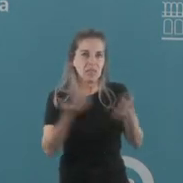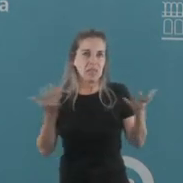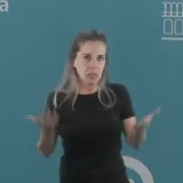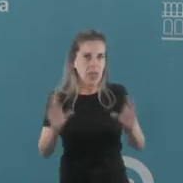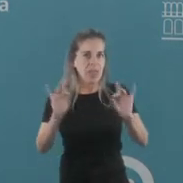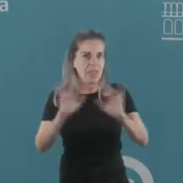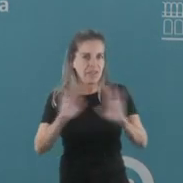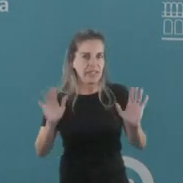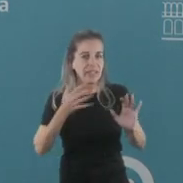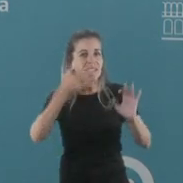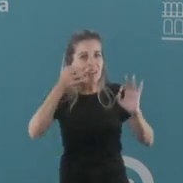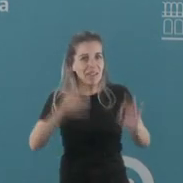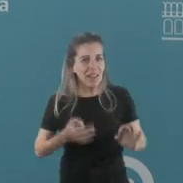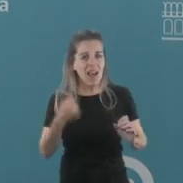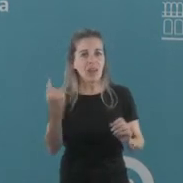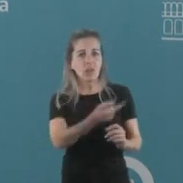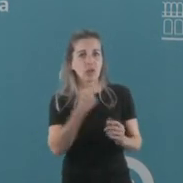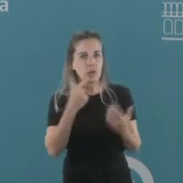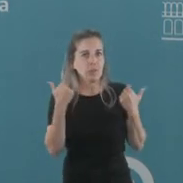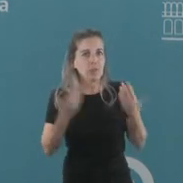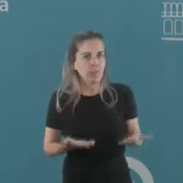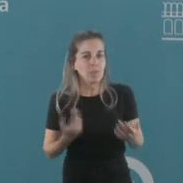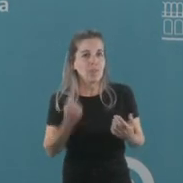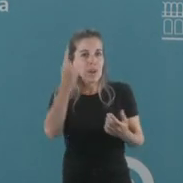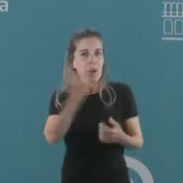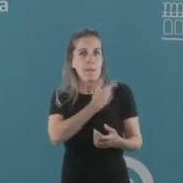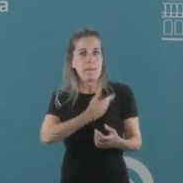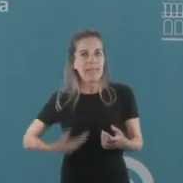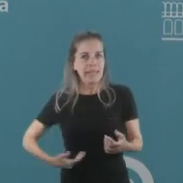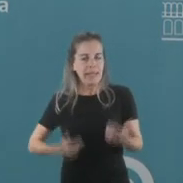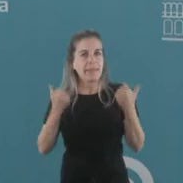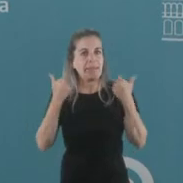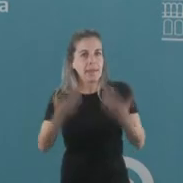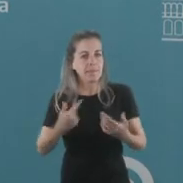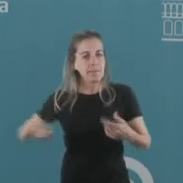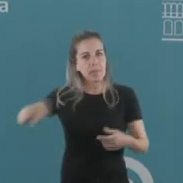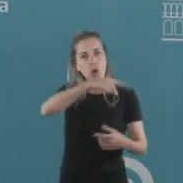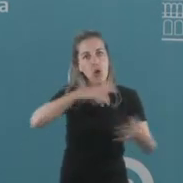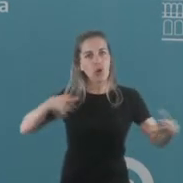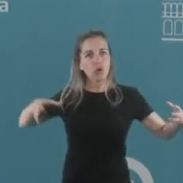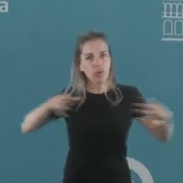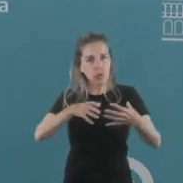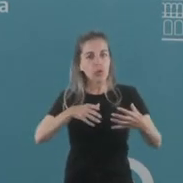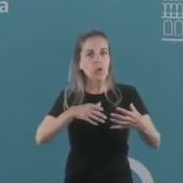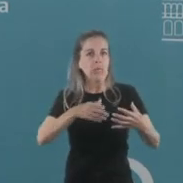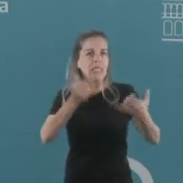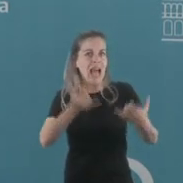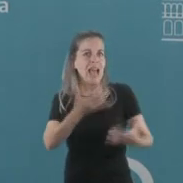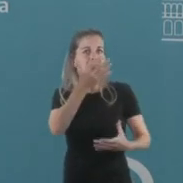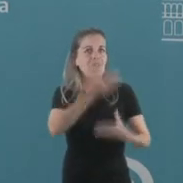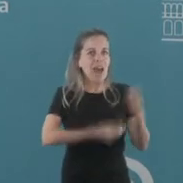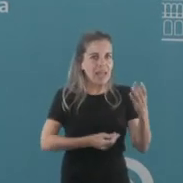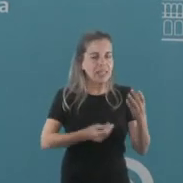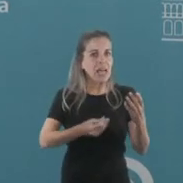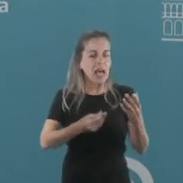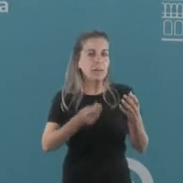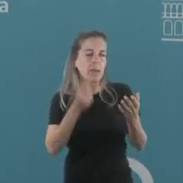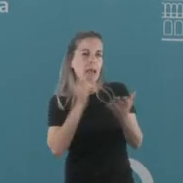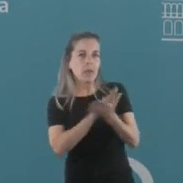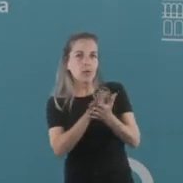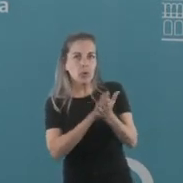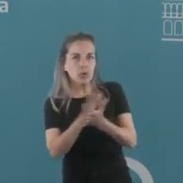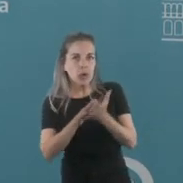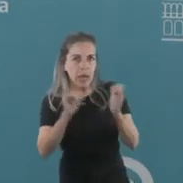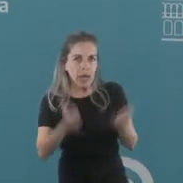Entonces, la verdad es que estamos siempre dispuestos, el presidente primero, y luego todos nosotros y nosotras, a corregir todos los errores que haya que